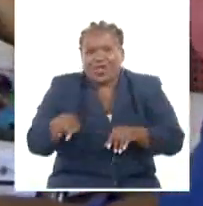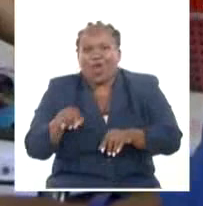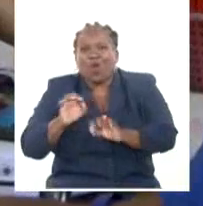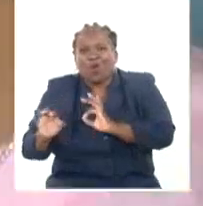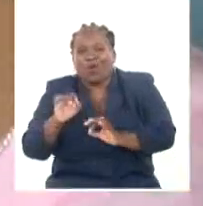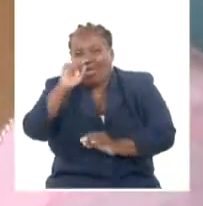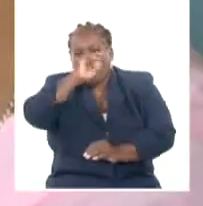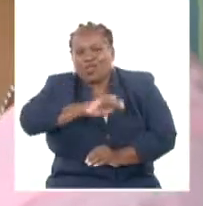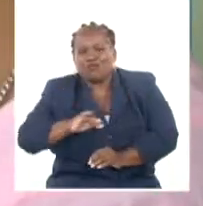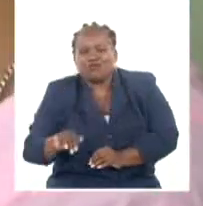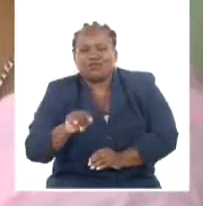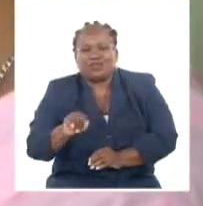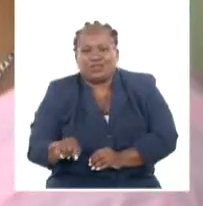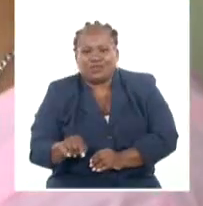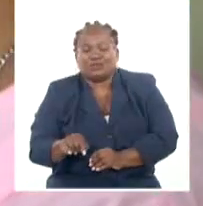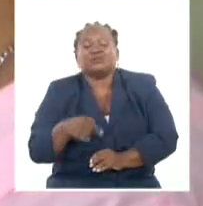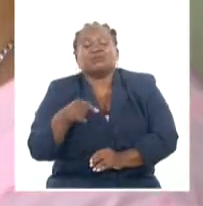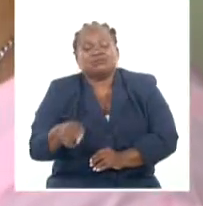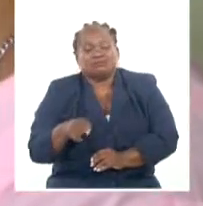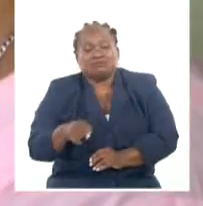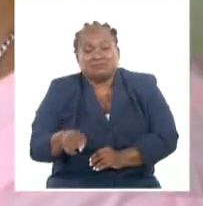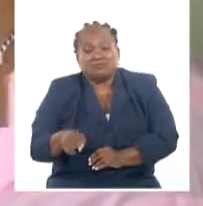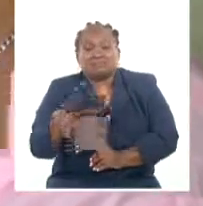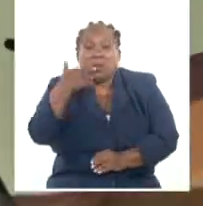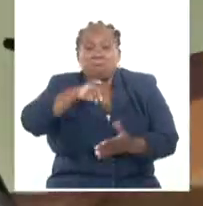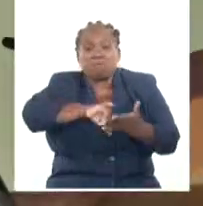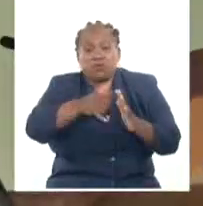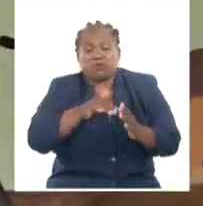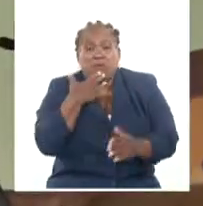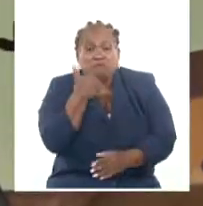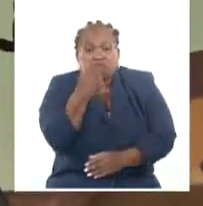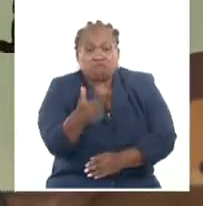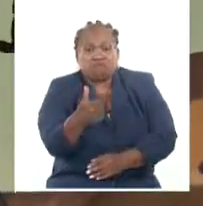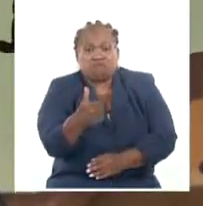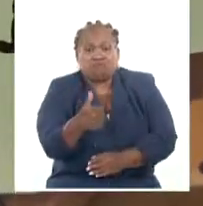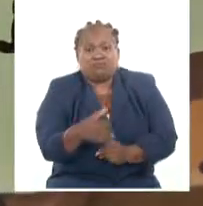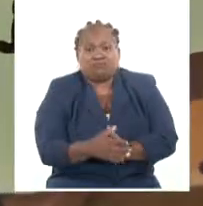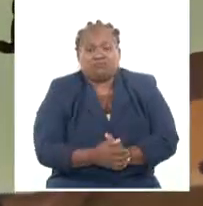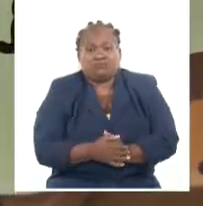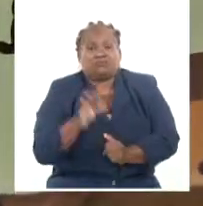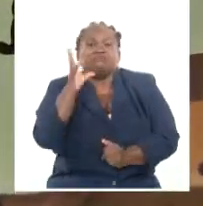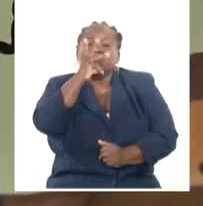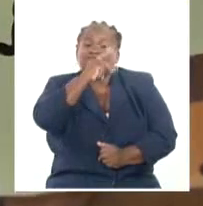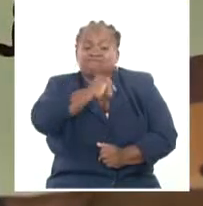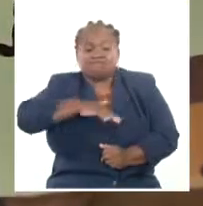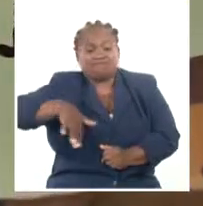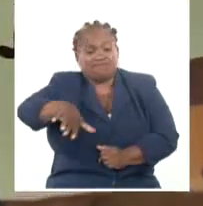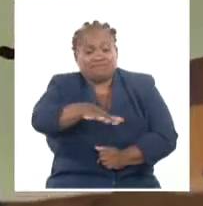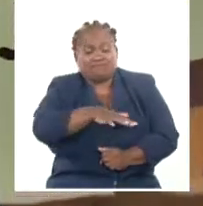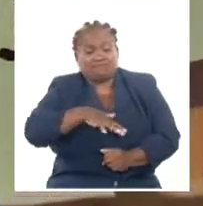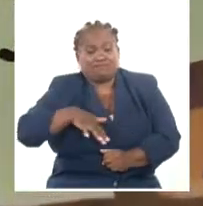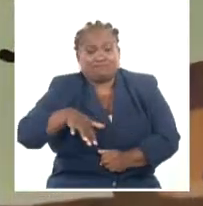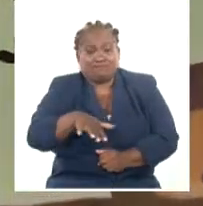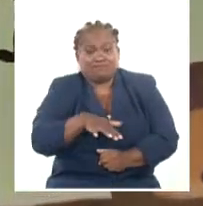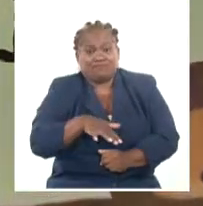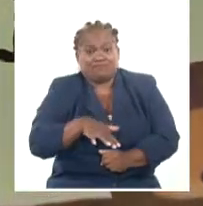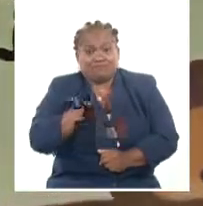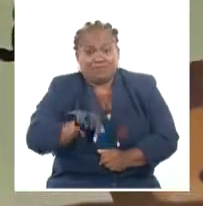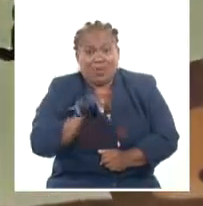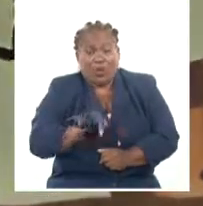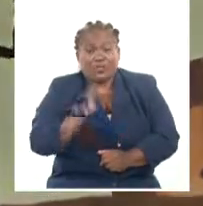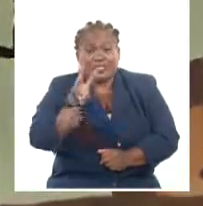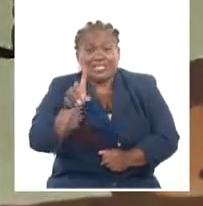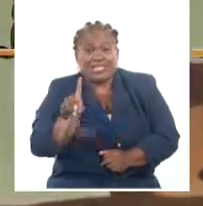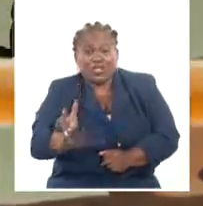de los infantes lo hace realidad el proyecto. Es una hermosura de casita, hoy está para 32 niños y